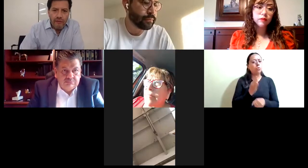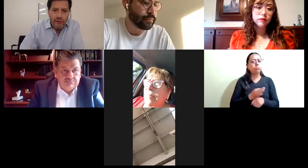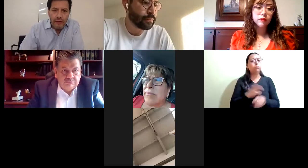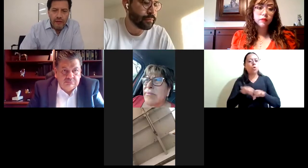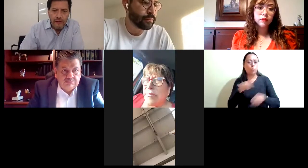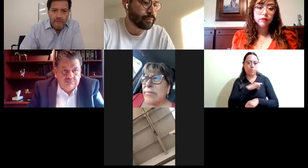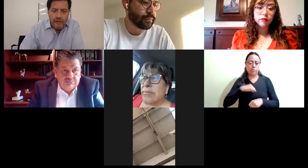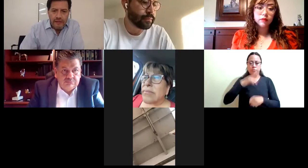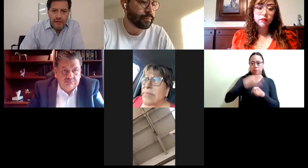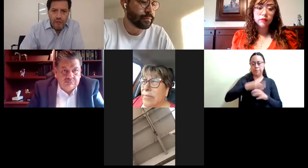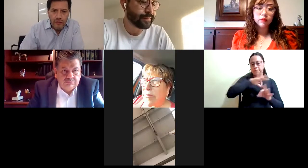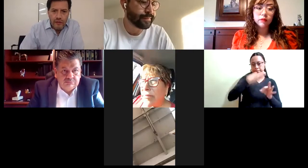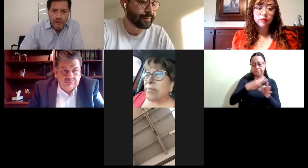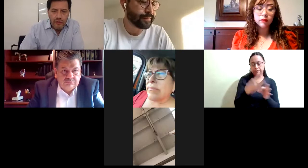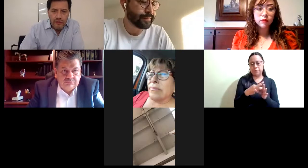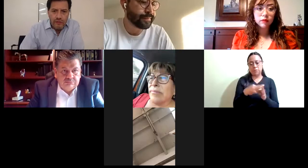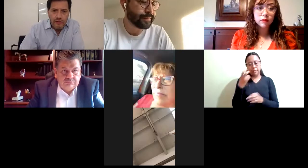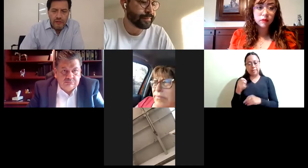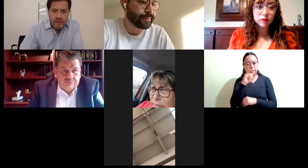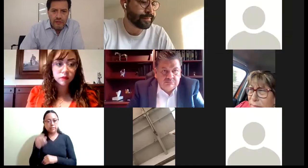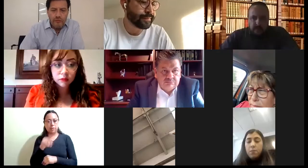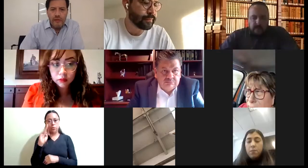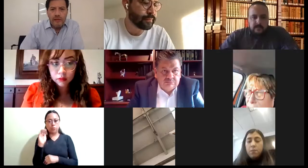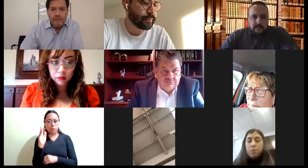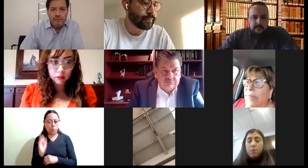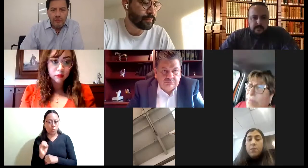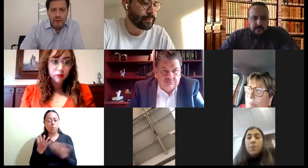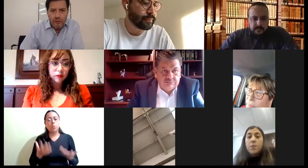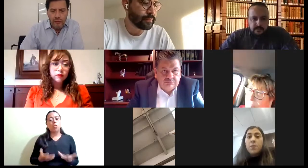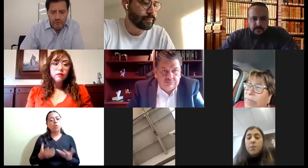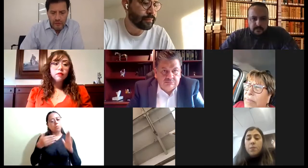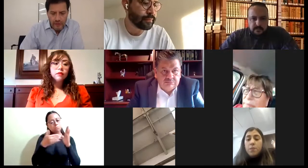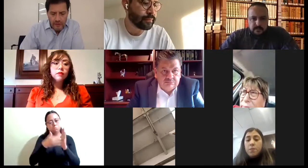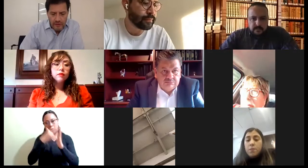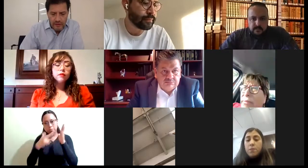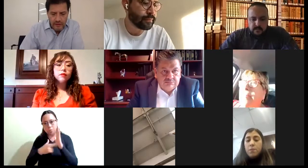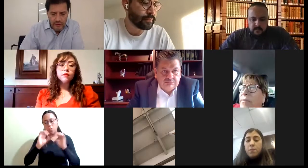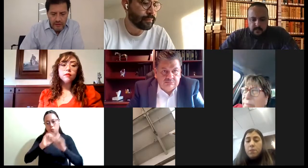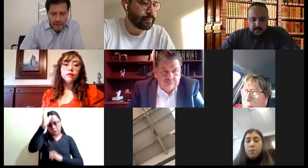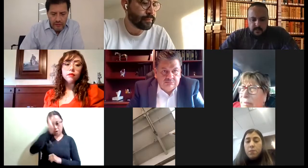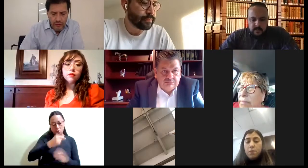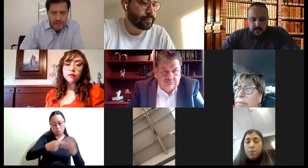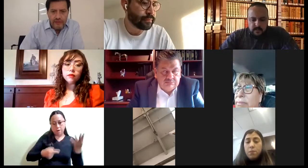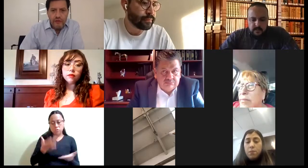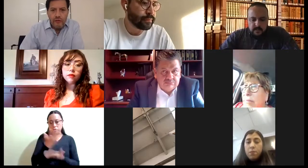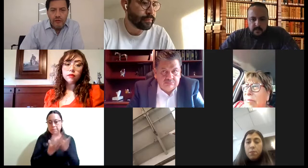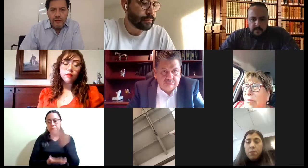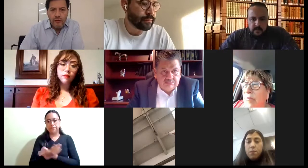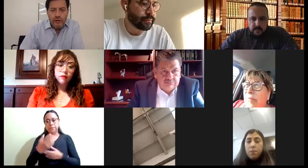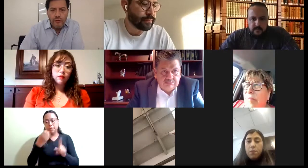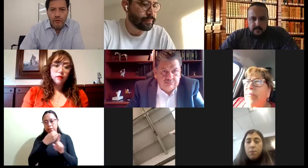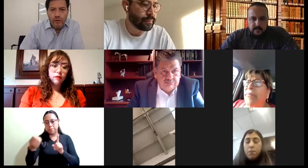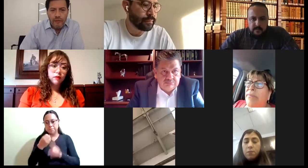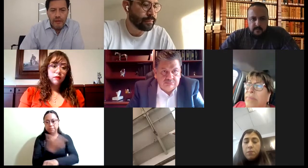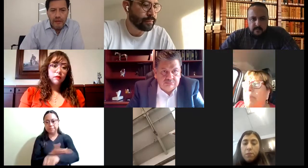y la facultad de esta Junta de Coordinación establecer los mecanismos y los acuerdos de organización de este